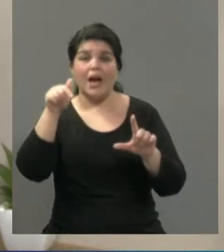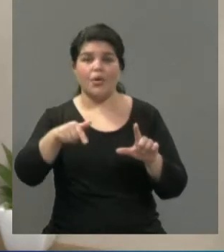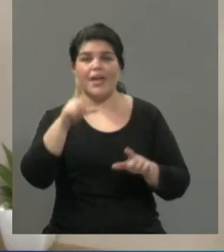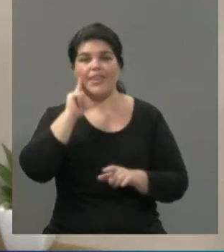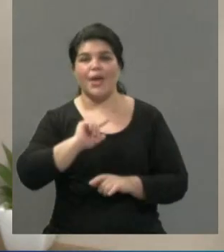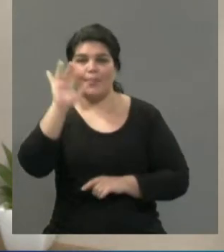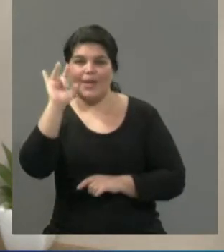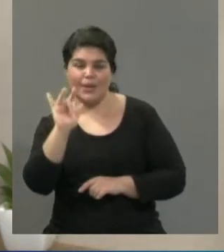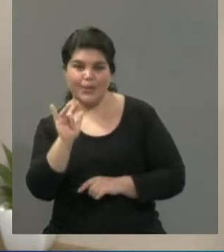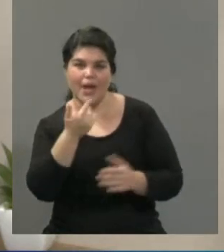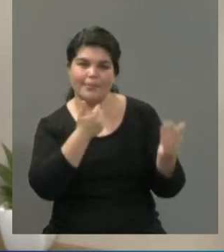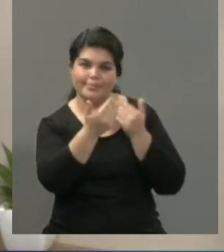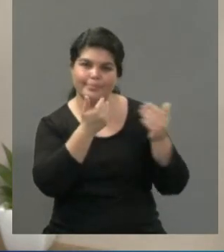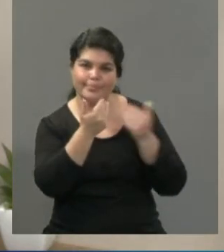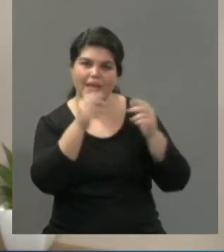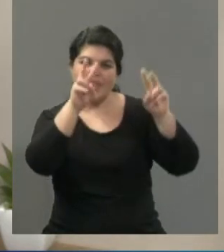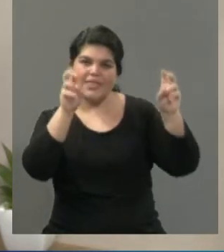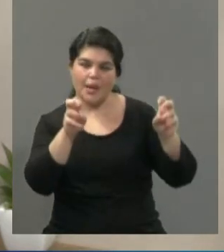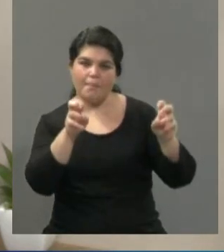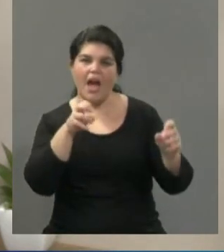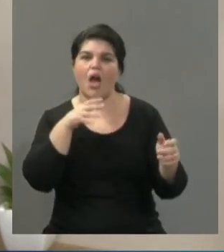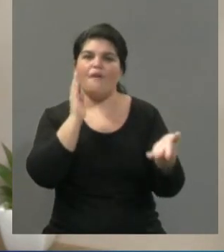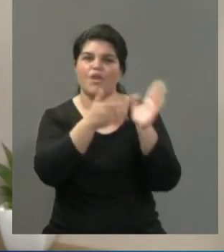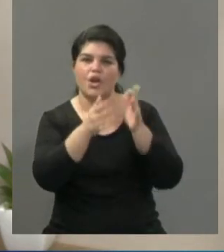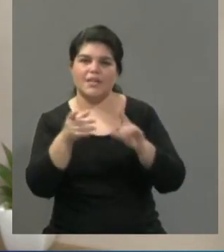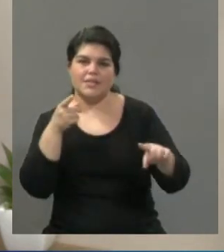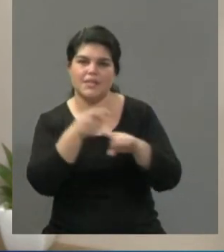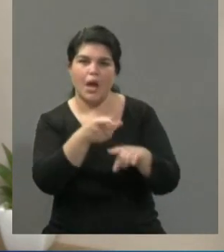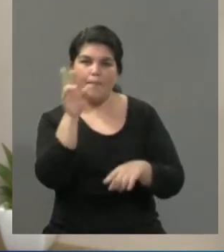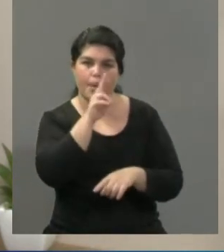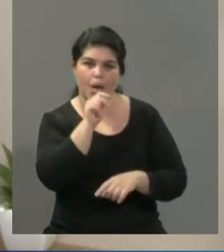miércoles, específicamente hablando de la misoginia contra Florencia Peña y la violencia de género digital.